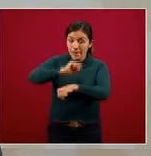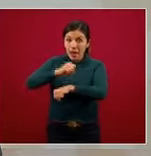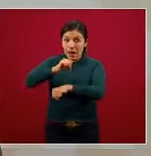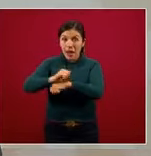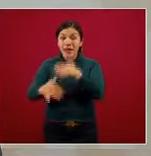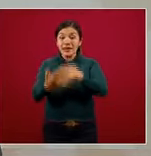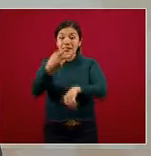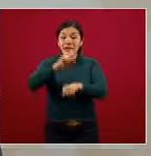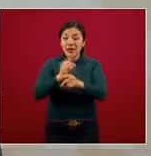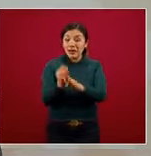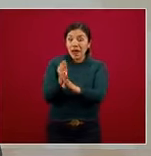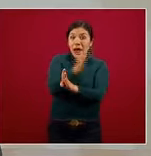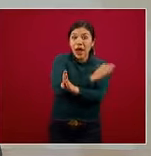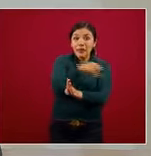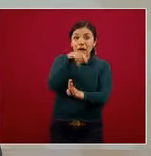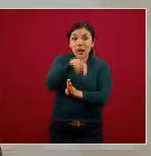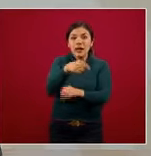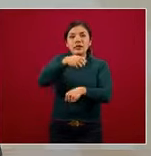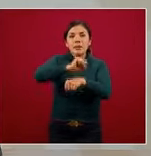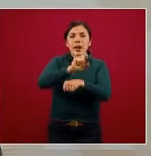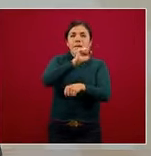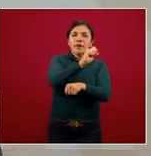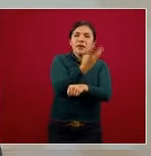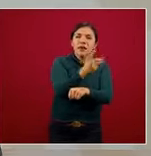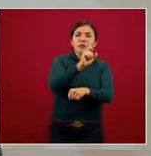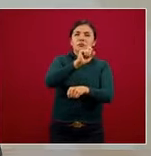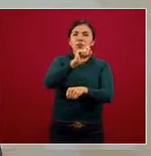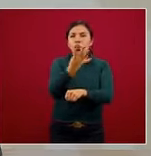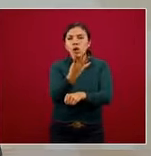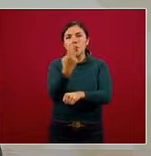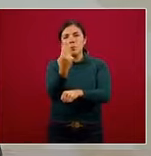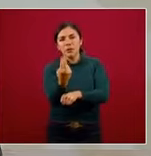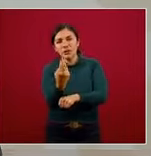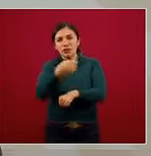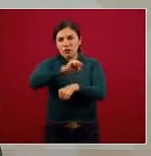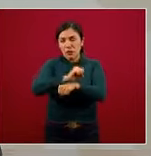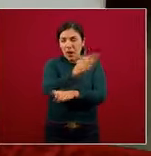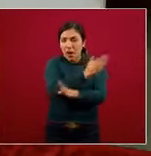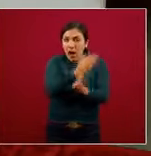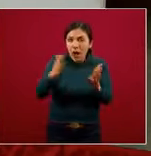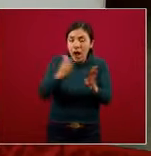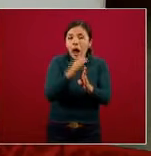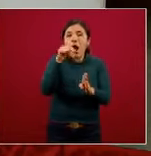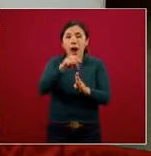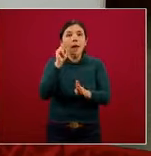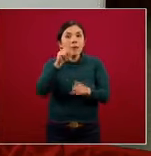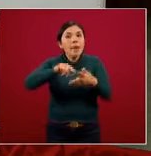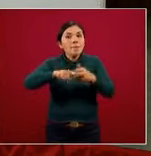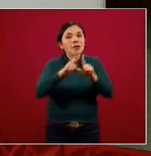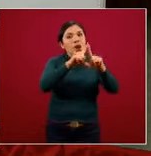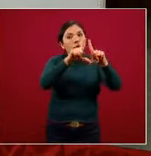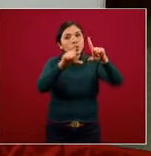los 15 días anteriores, semanas 23, 24 y 25, vemos ya este descenso. Al verlo de